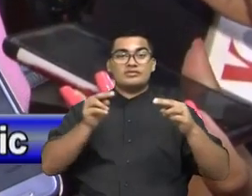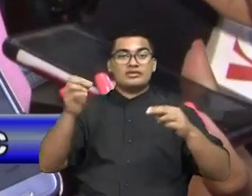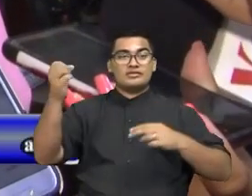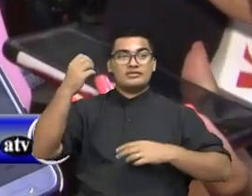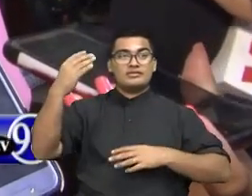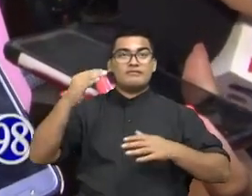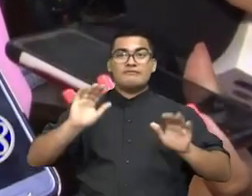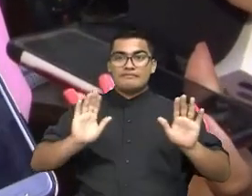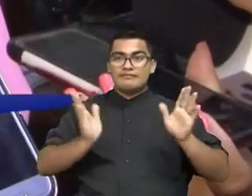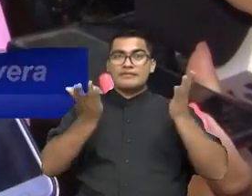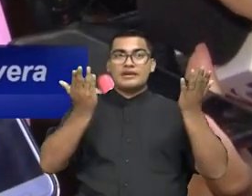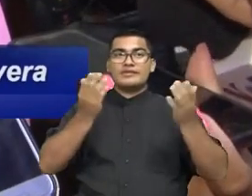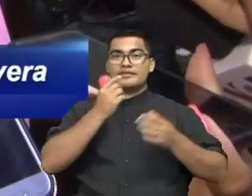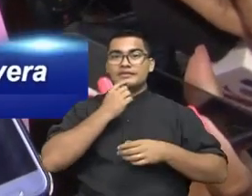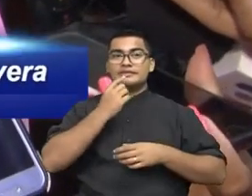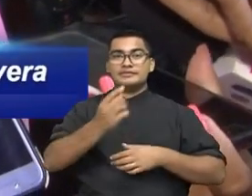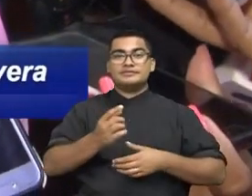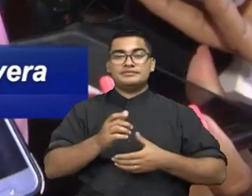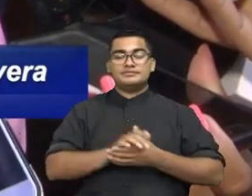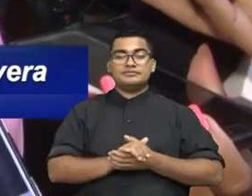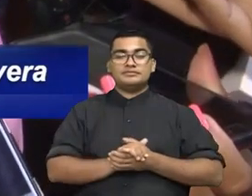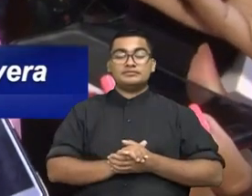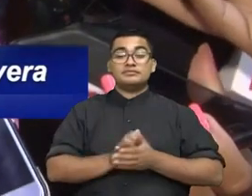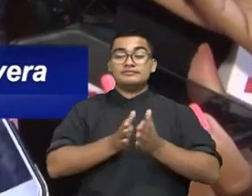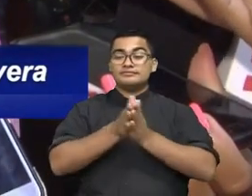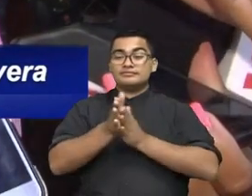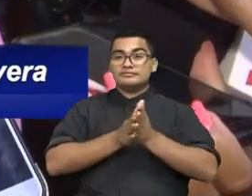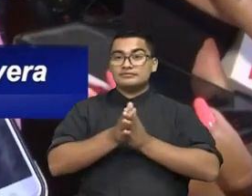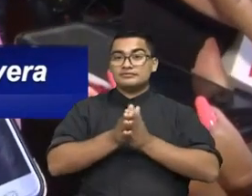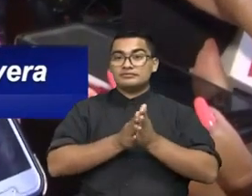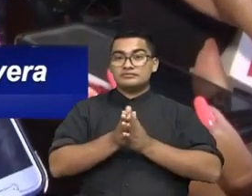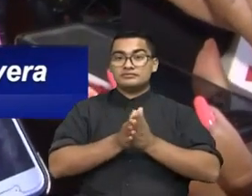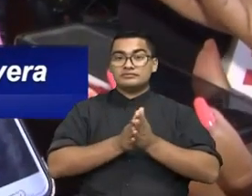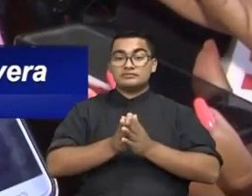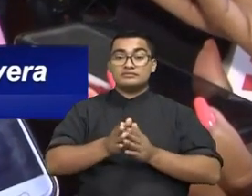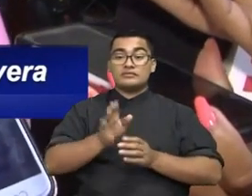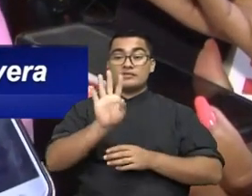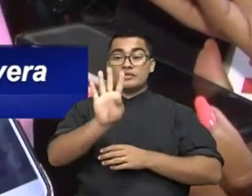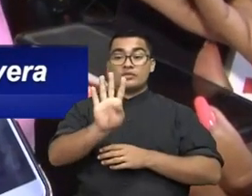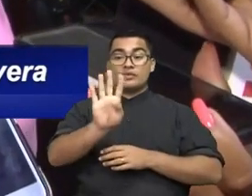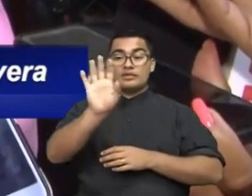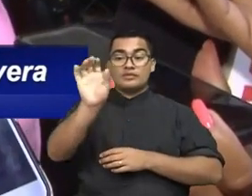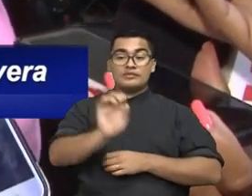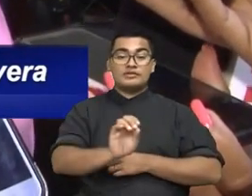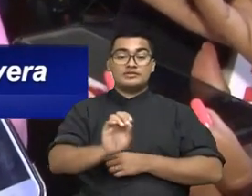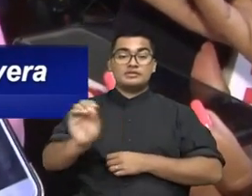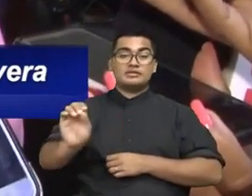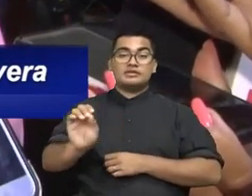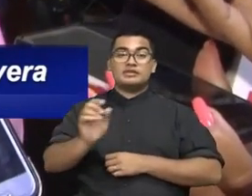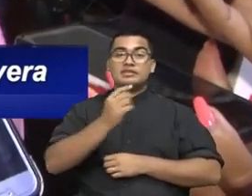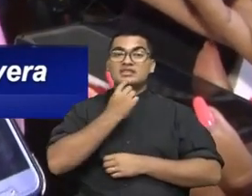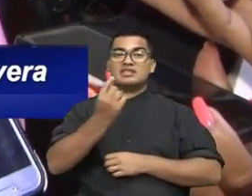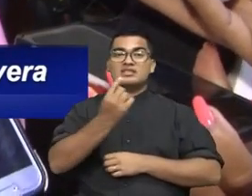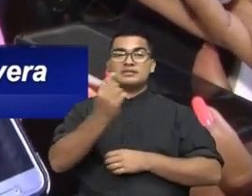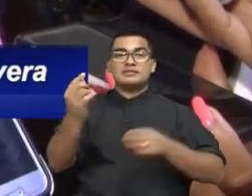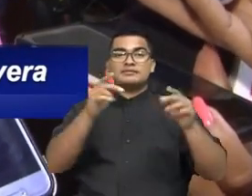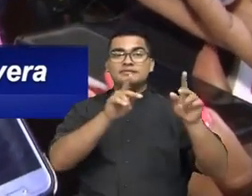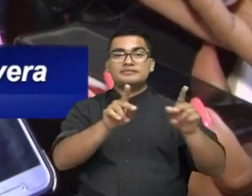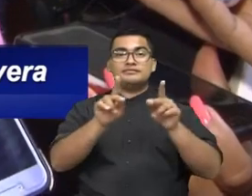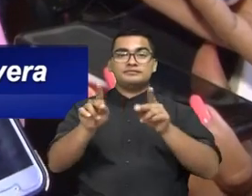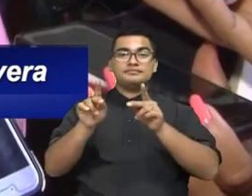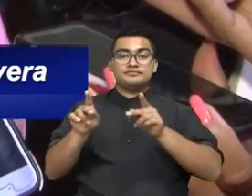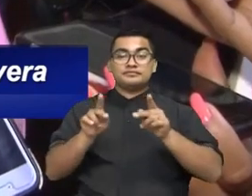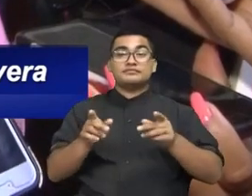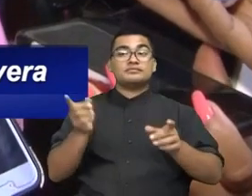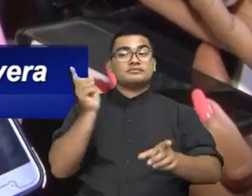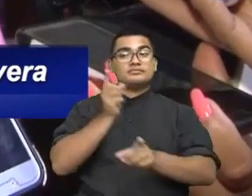300 kWh al mes. Y lo interesante es que ese 4% de clientes